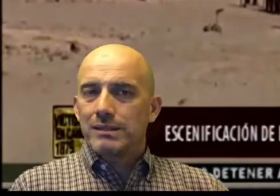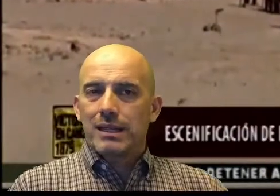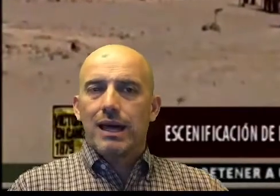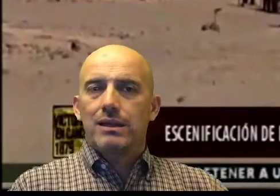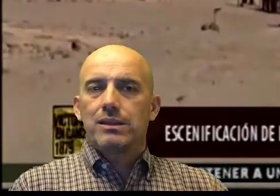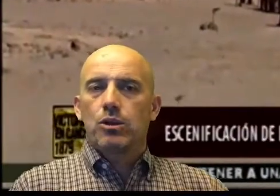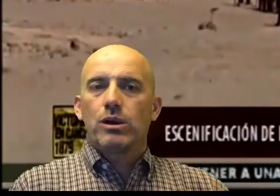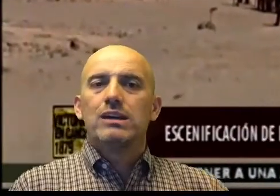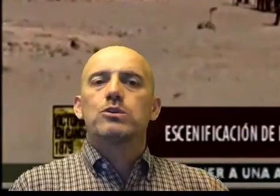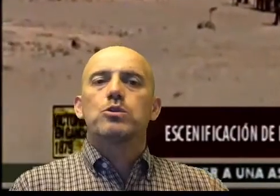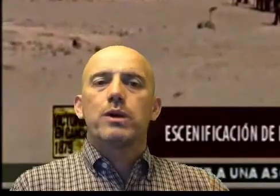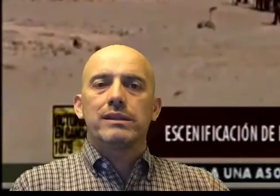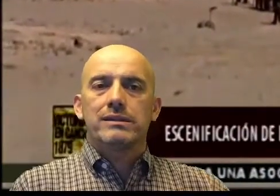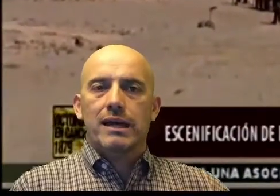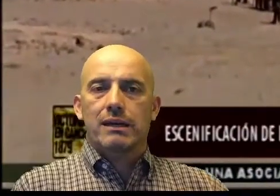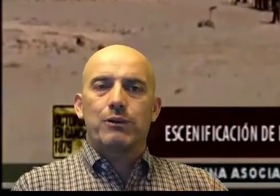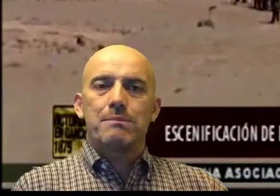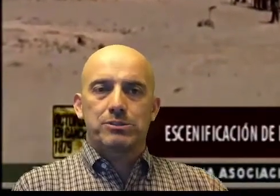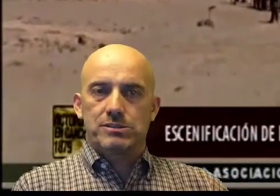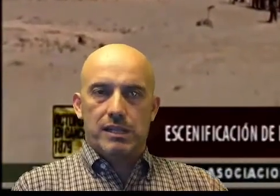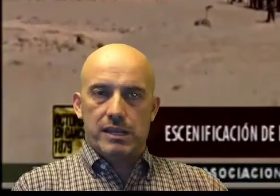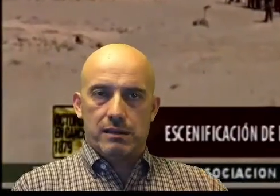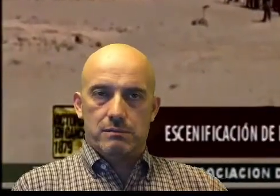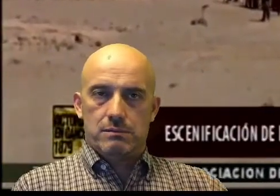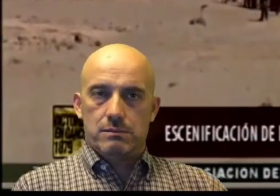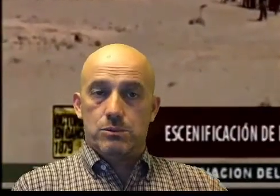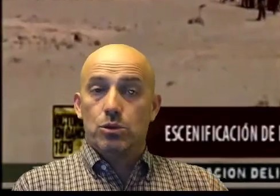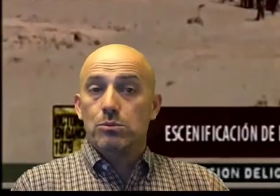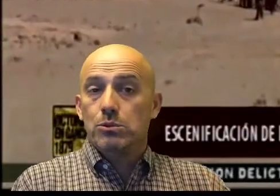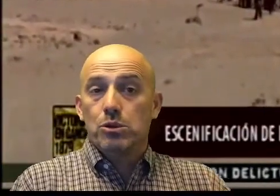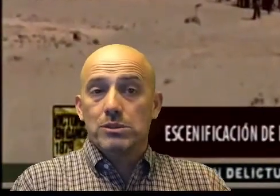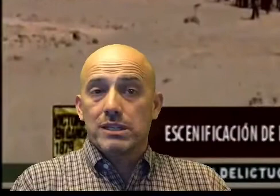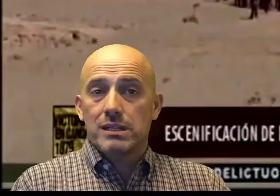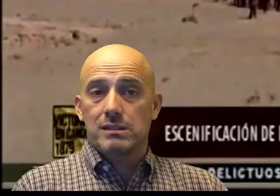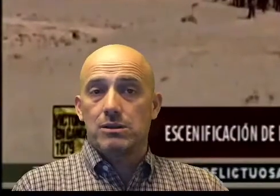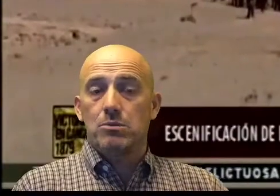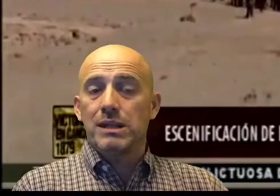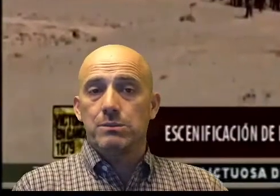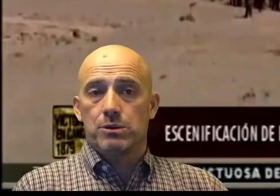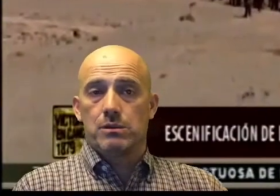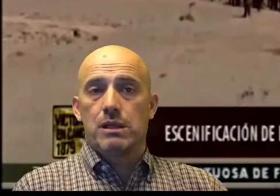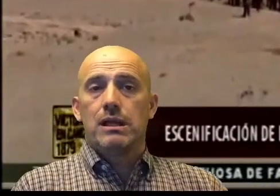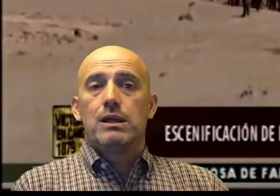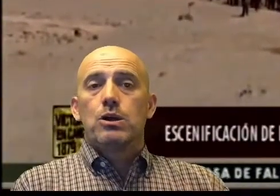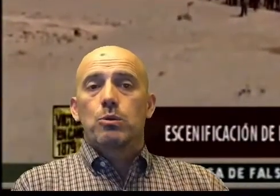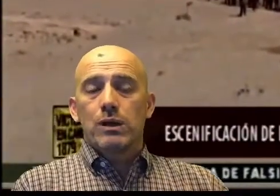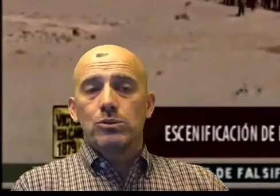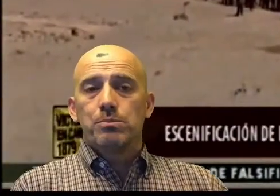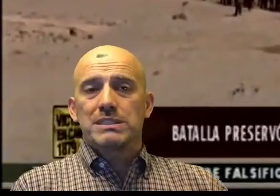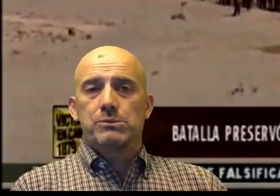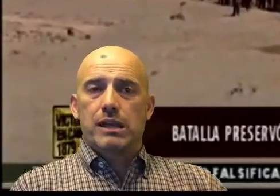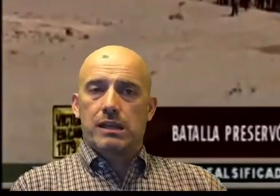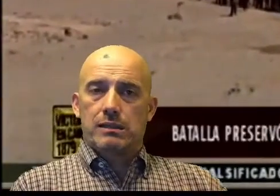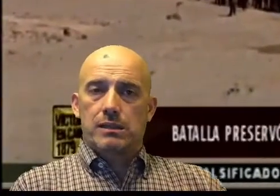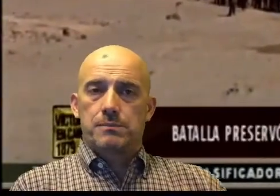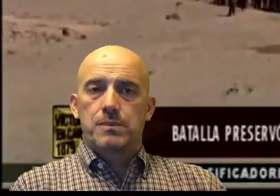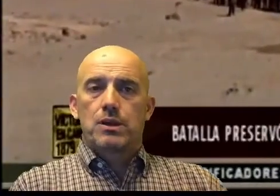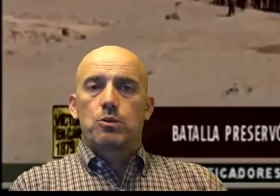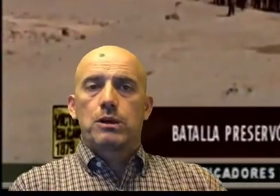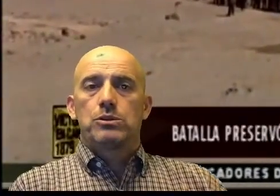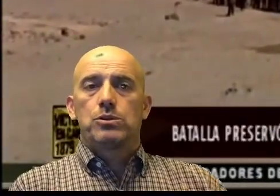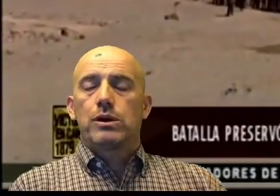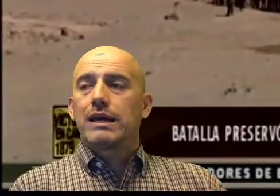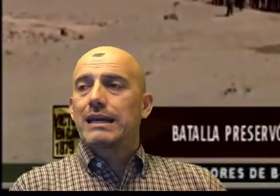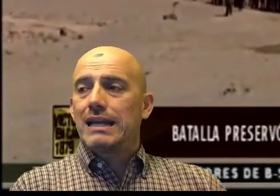cuenta de lo incruenta que fue más en chilena no murió mucha gente el mínimo cuando empecé a morir gente